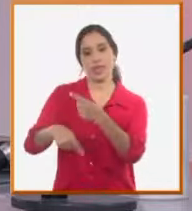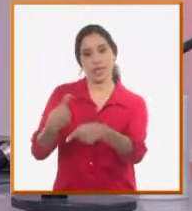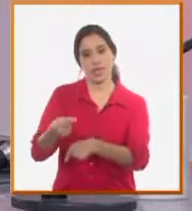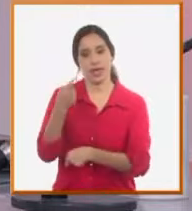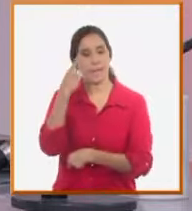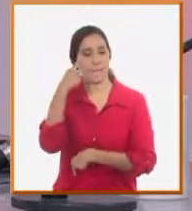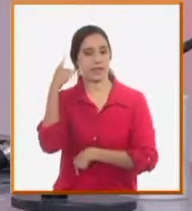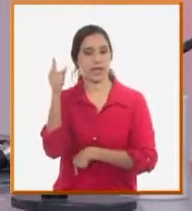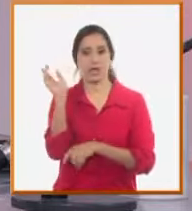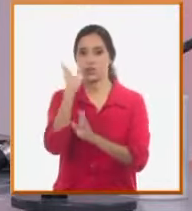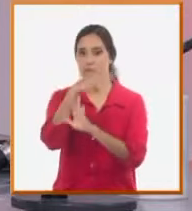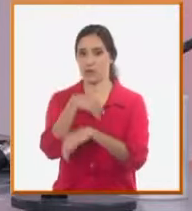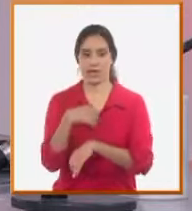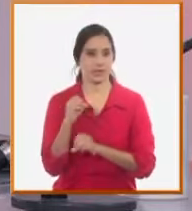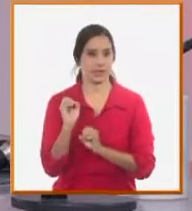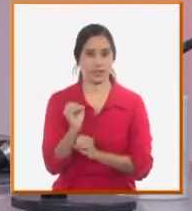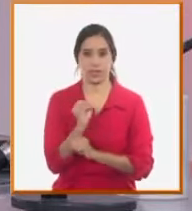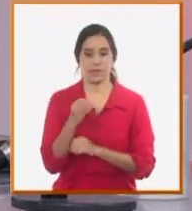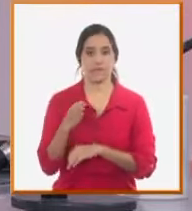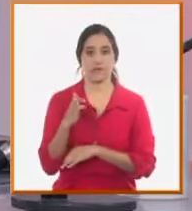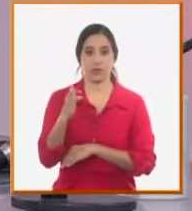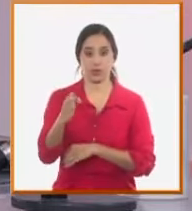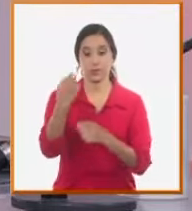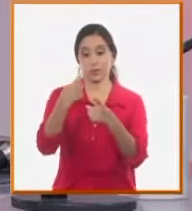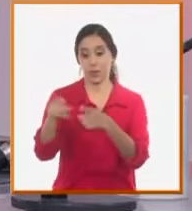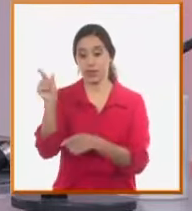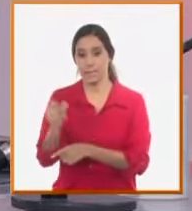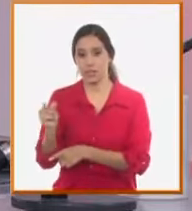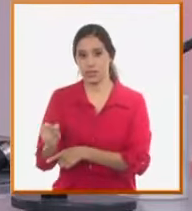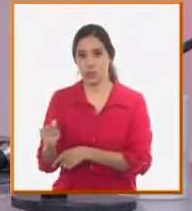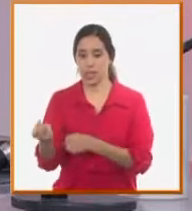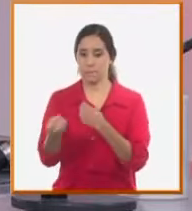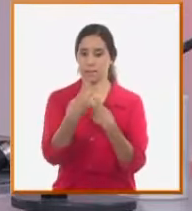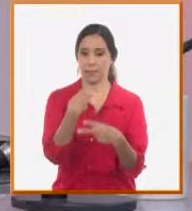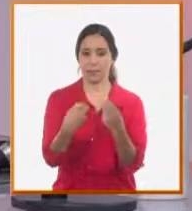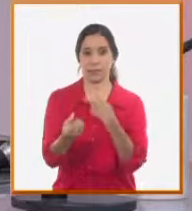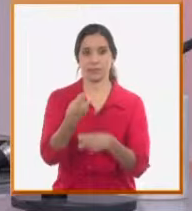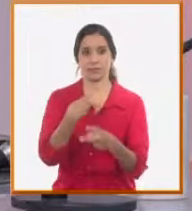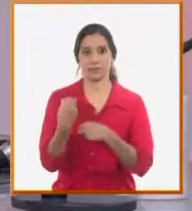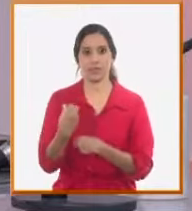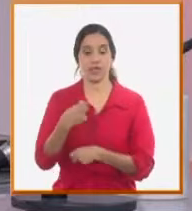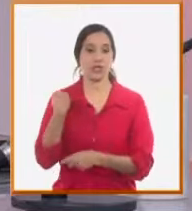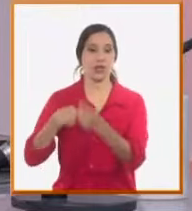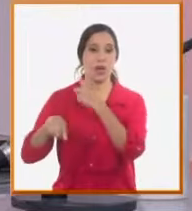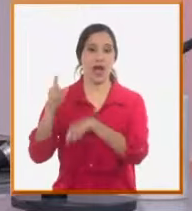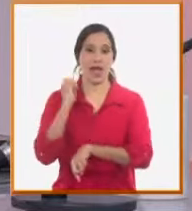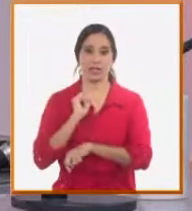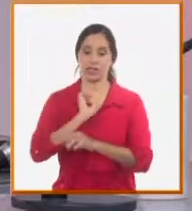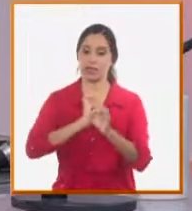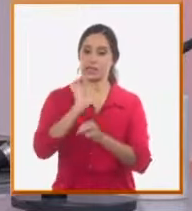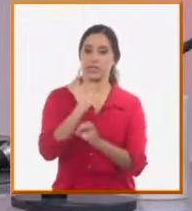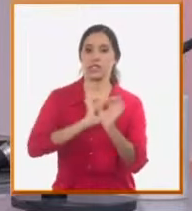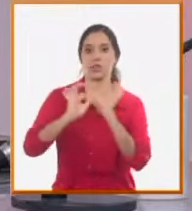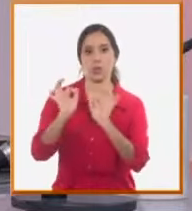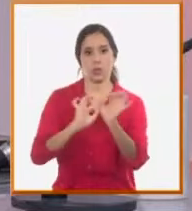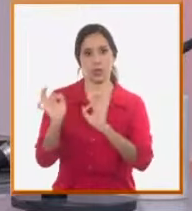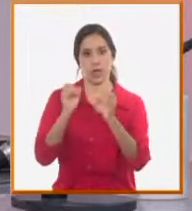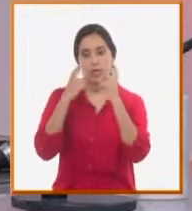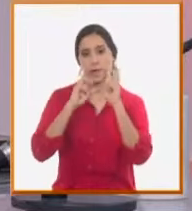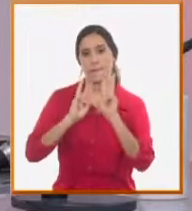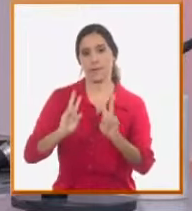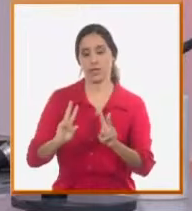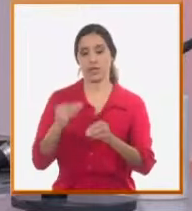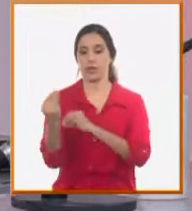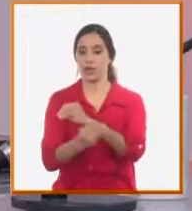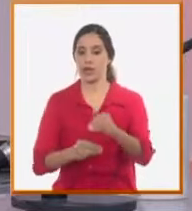futuro. Otra persona que se llama Roxana dice: bueno, yo tengo un seguro de vida hace años, me mudé ahora hacia La Habana y aún no me han